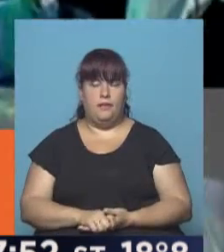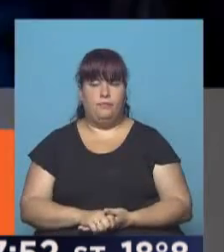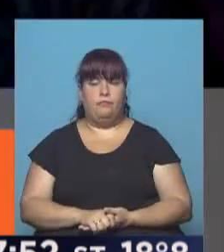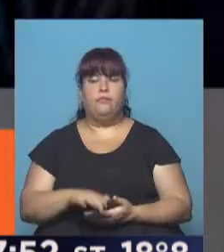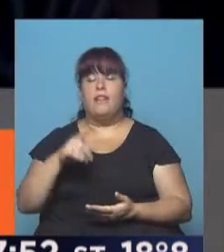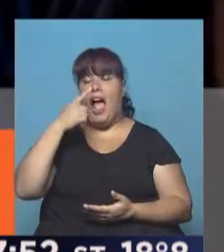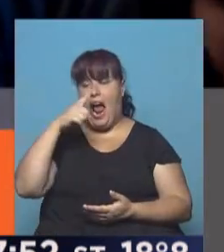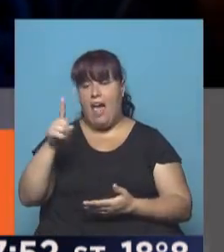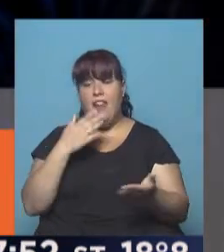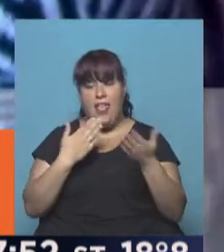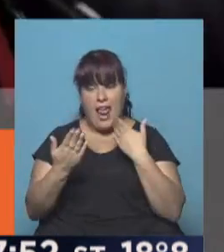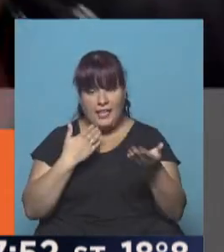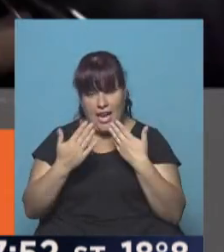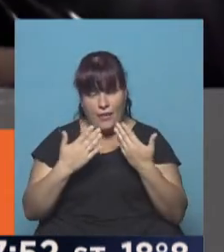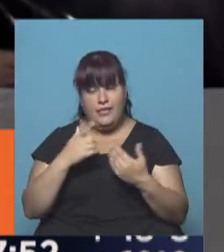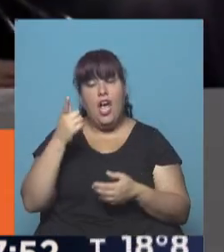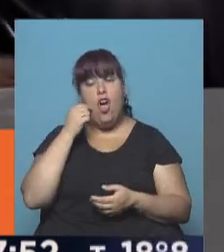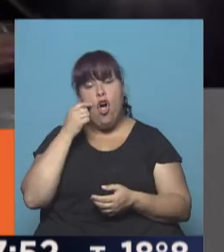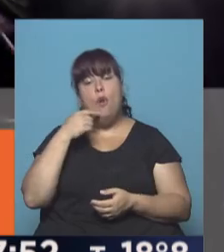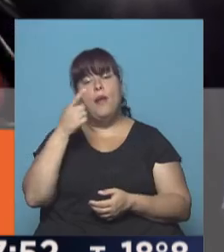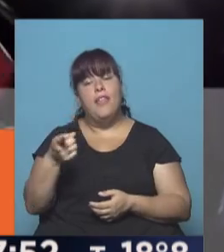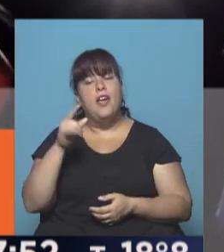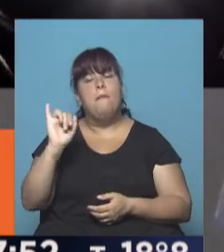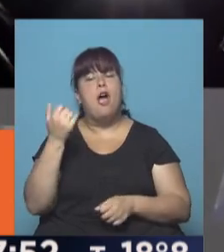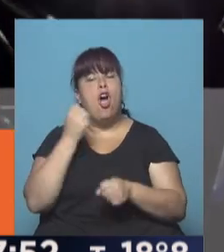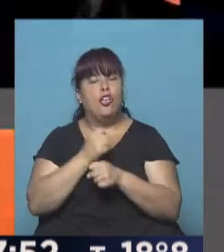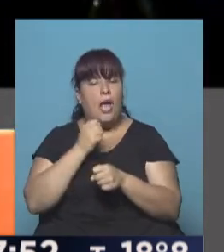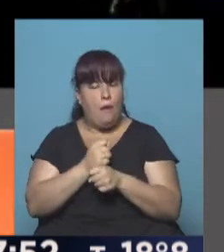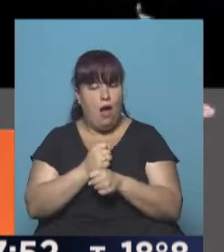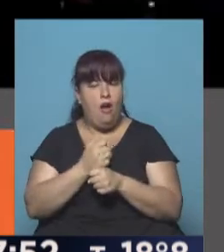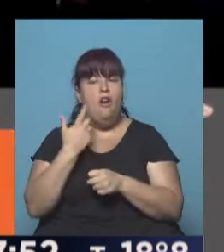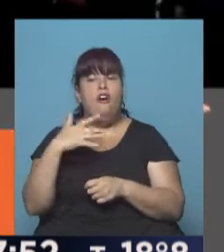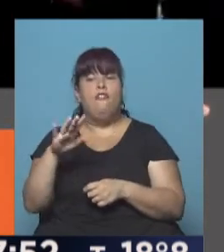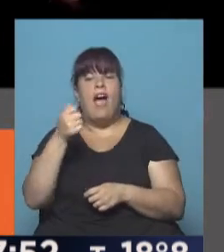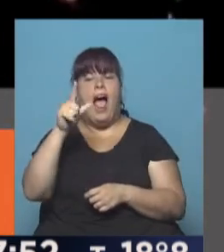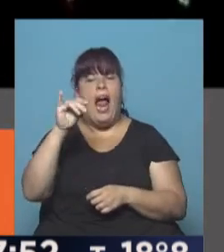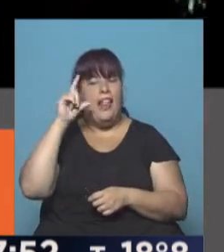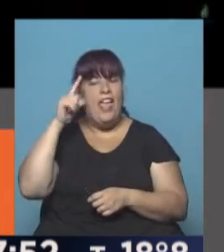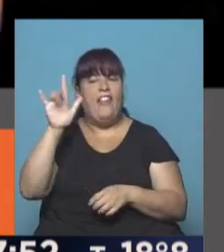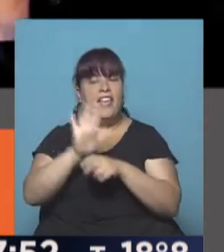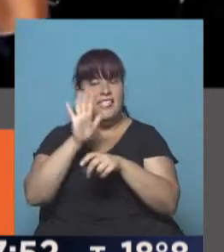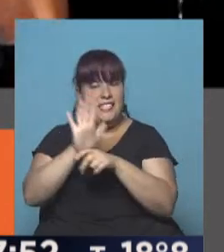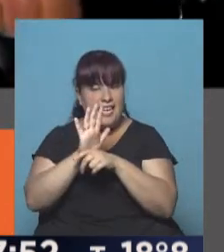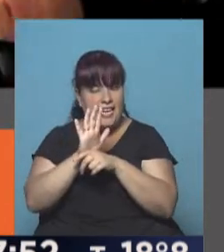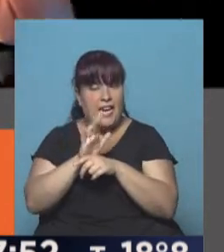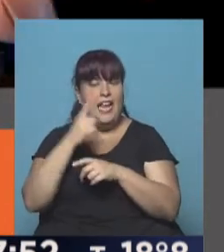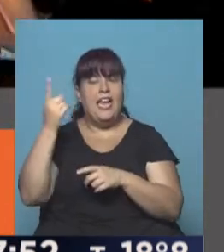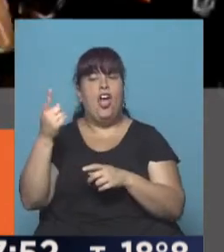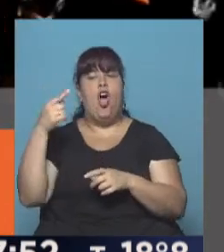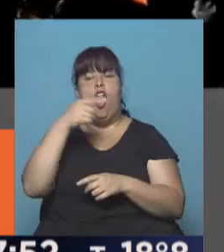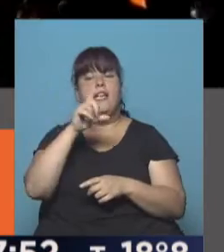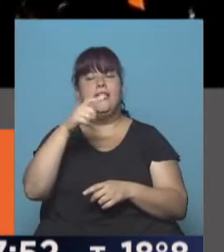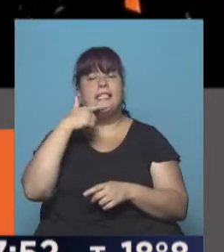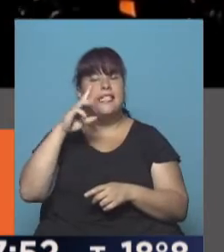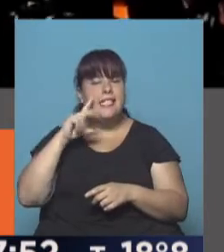Sobre el final de la entrevista, Kusturica dijo que su mejor trabajo fue la aldea de cine que él construyó en el oeste de Serbia, en